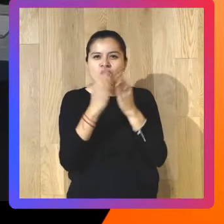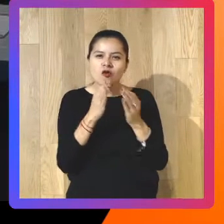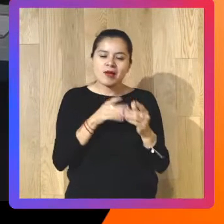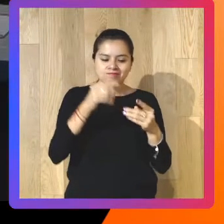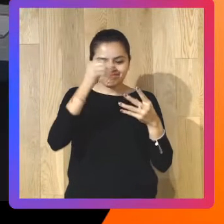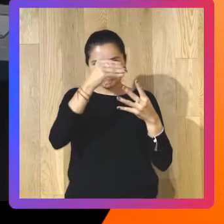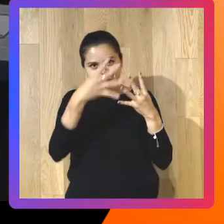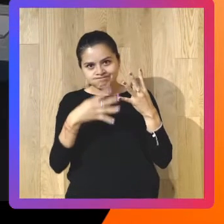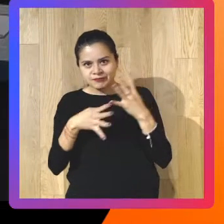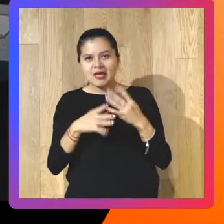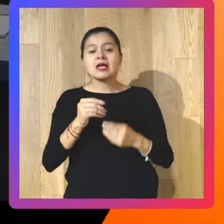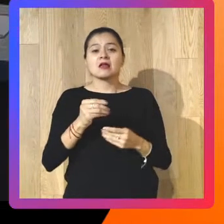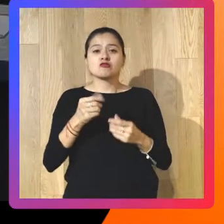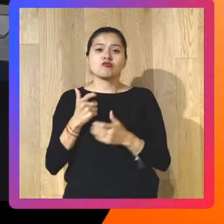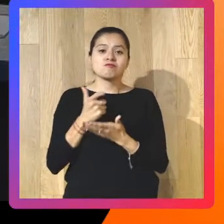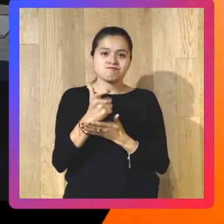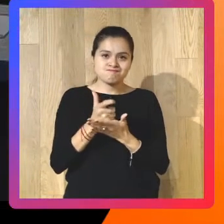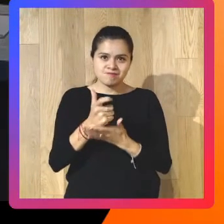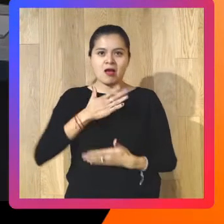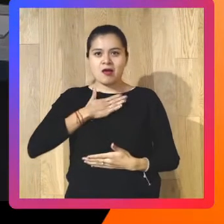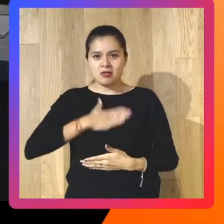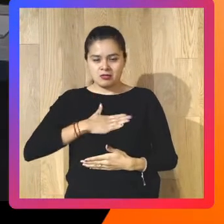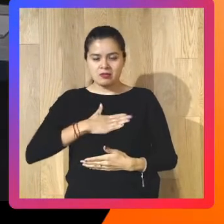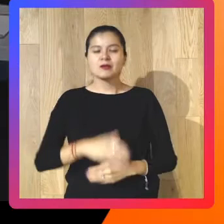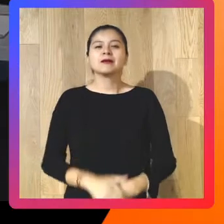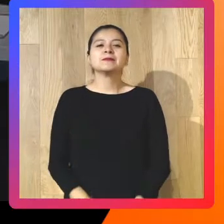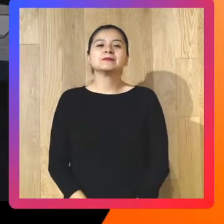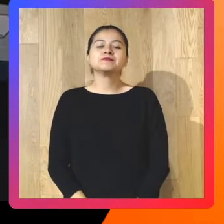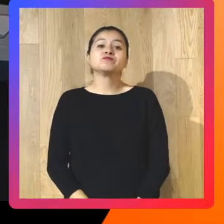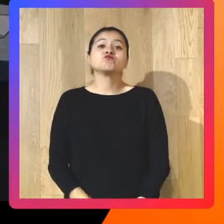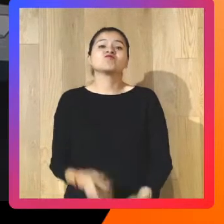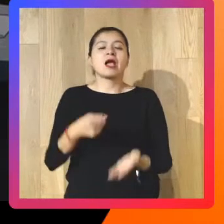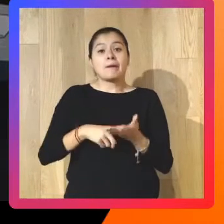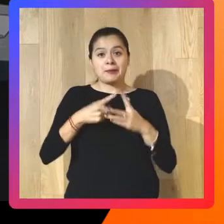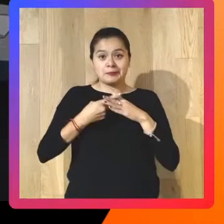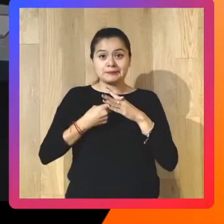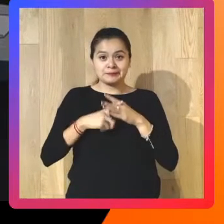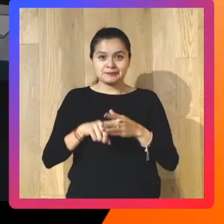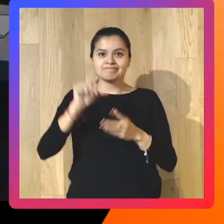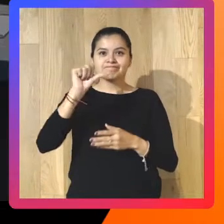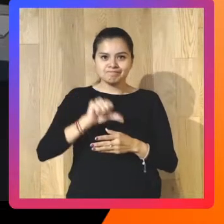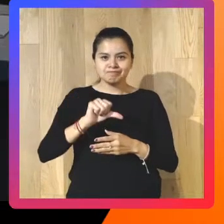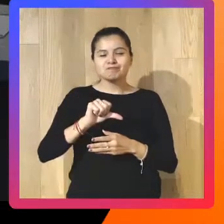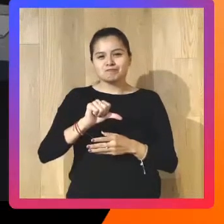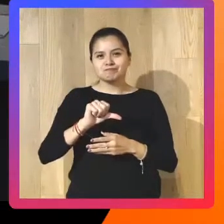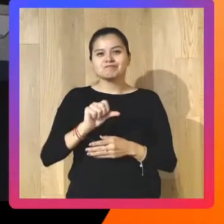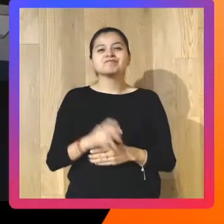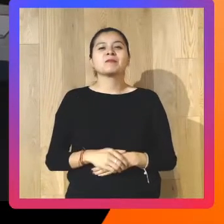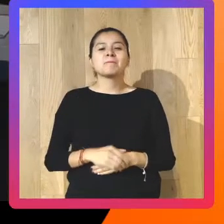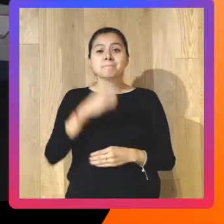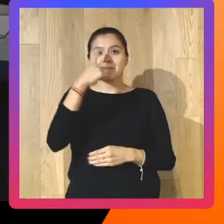aquí, el salario digno. Así que pues vamos a dar inicio a esta